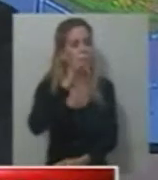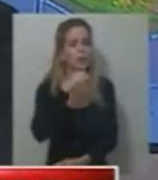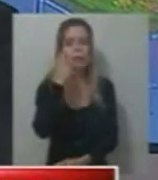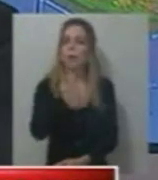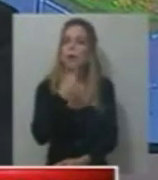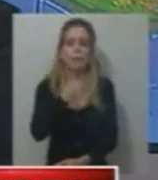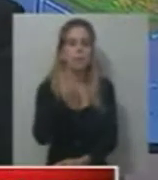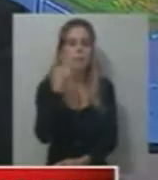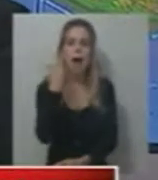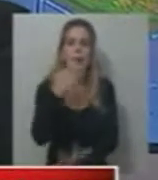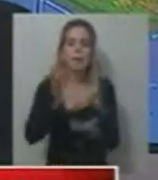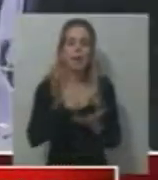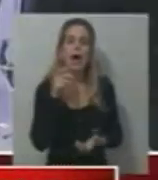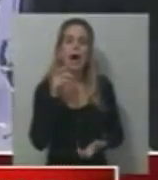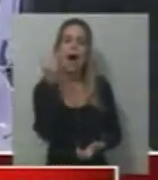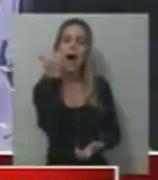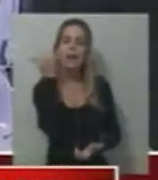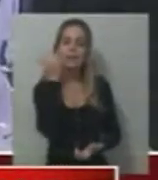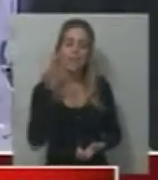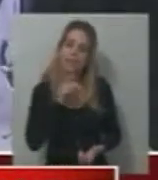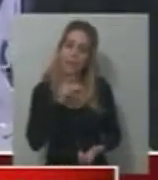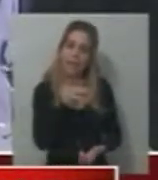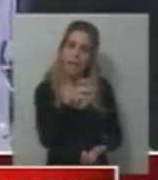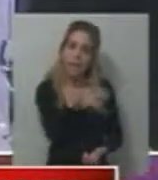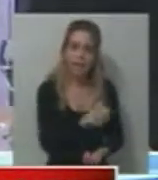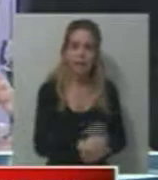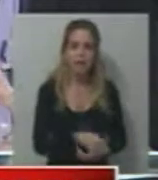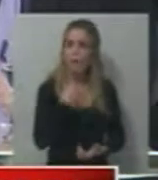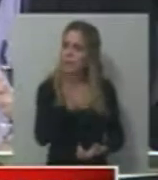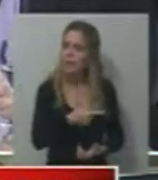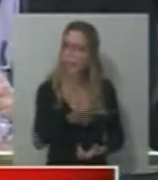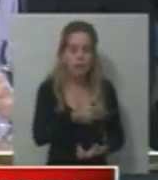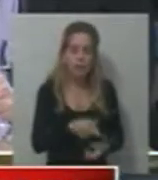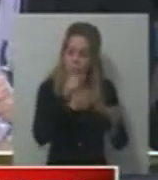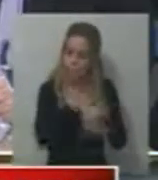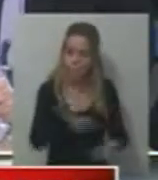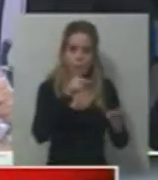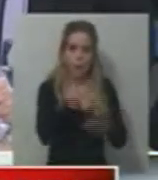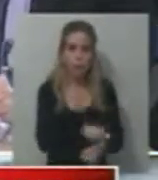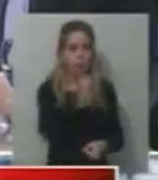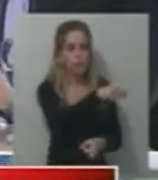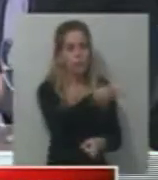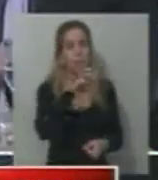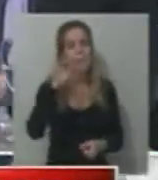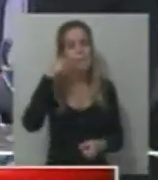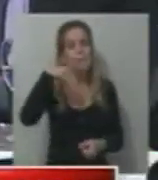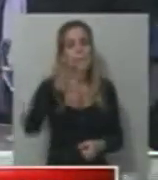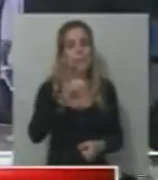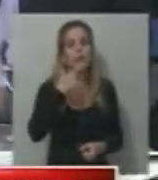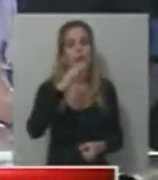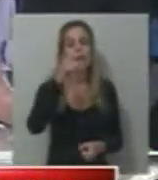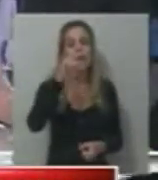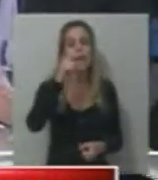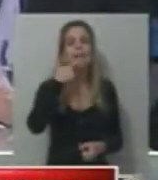No te van a dejar nada. Yo soy periodista, lo voy a buscar a Pino. Siempre que hubo tragedias de este tipo, lo fui a buscar a Pino Solanas porque me parece que es